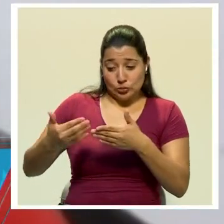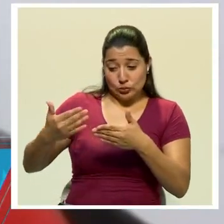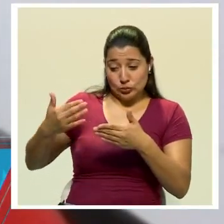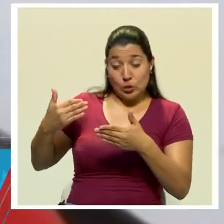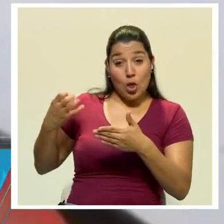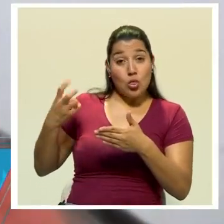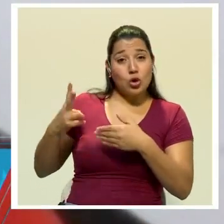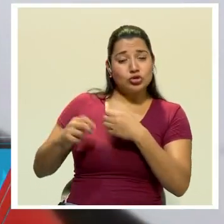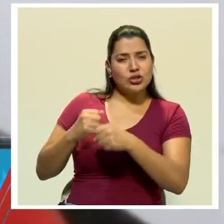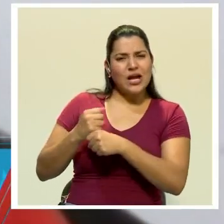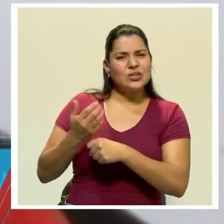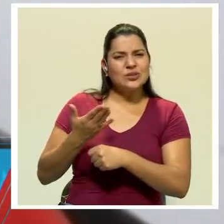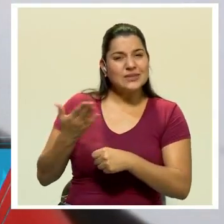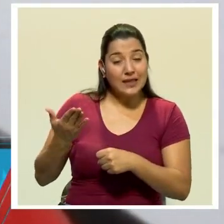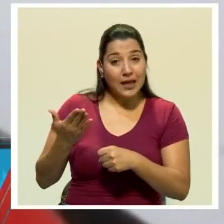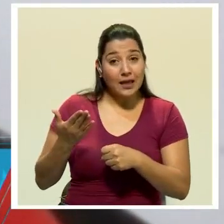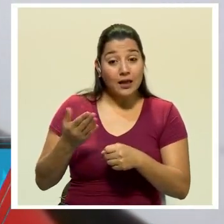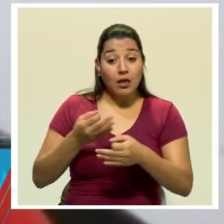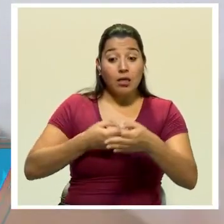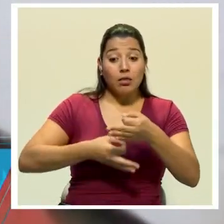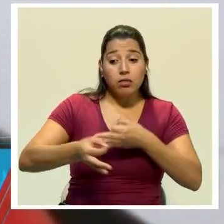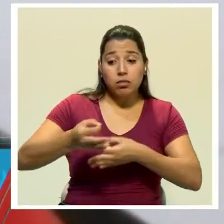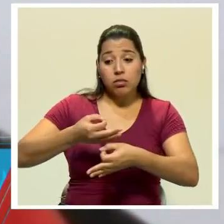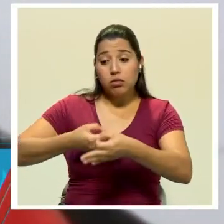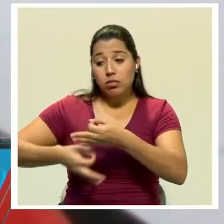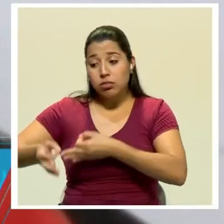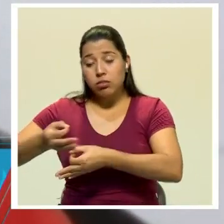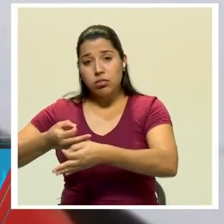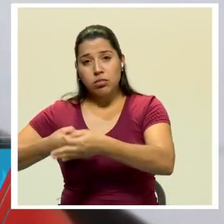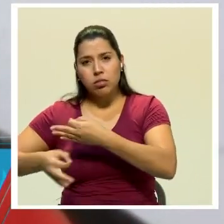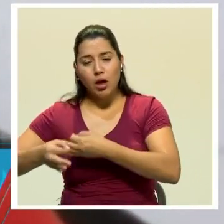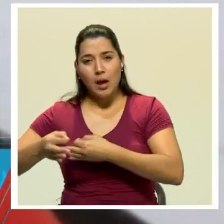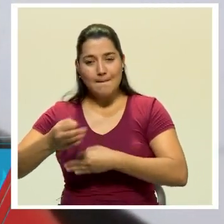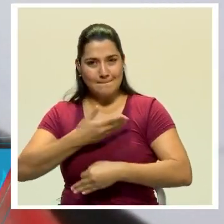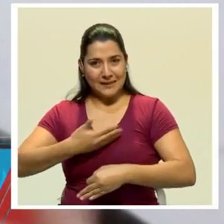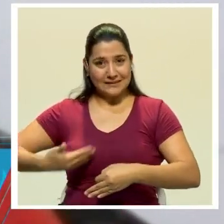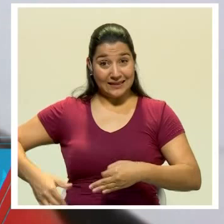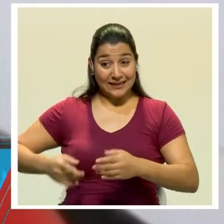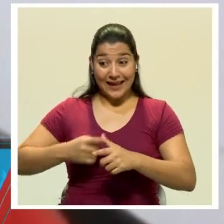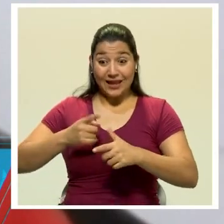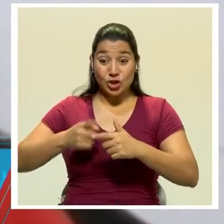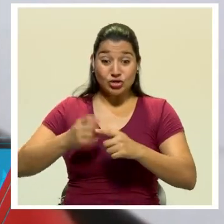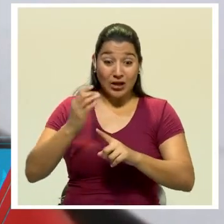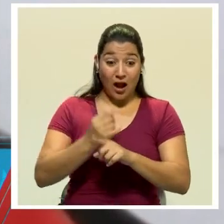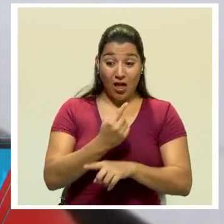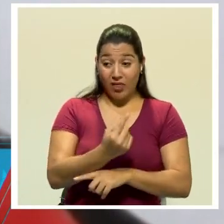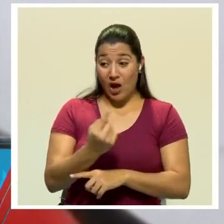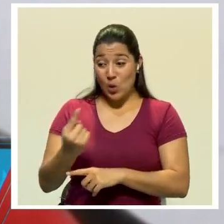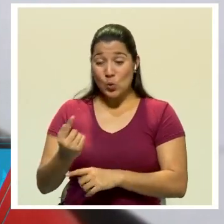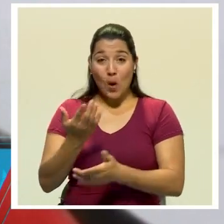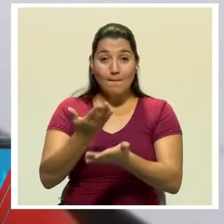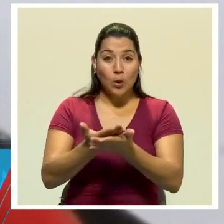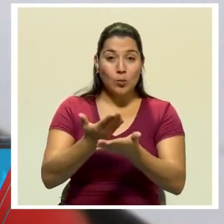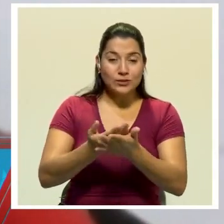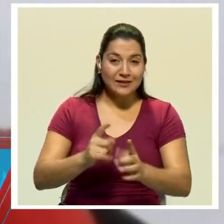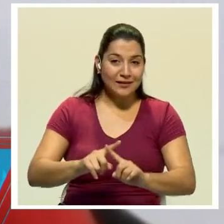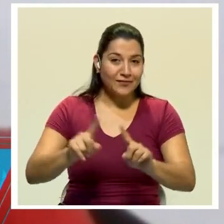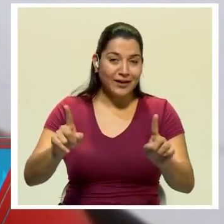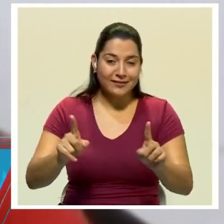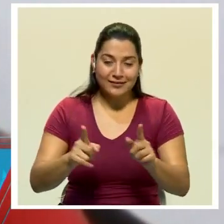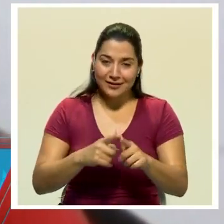años es que con el cambio de gobierno viene una propuesta nueva y como no logra madurar, porque como usted vio son